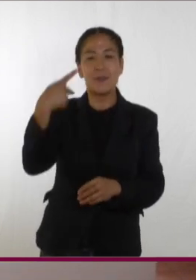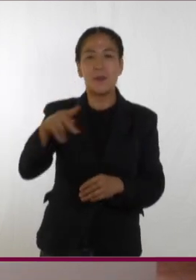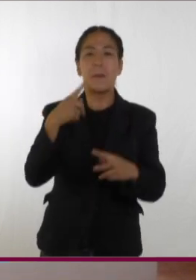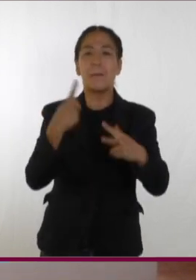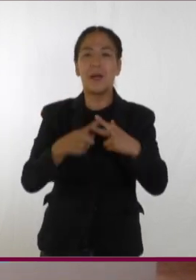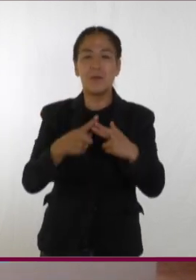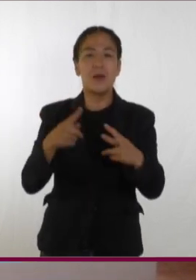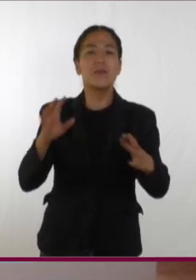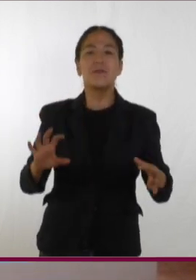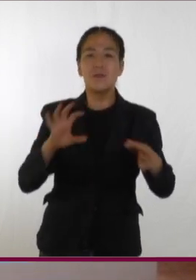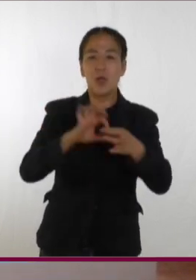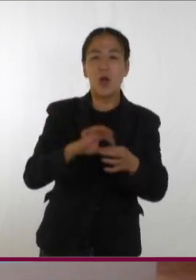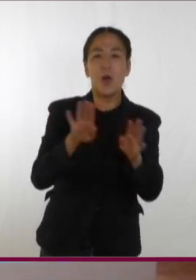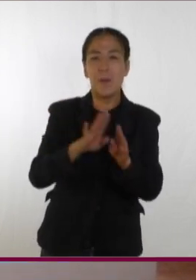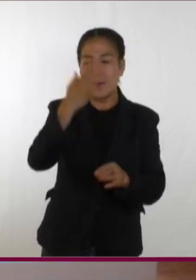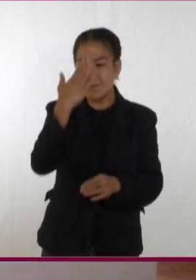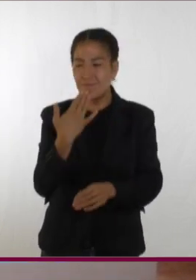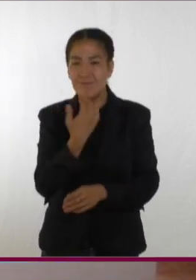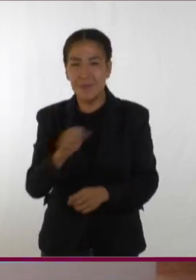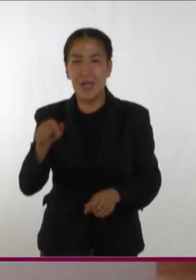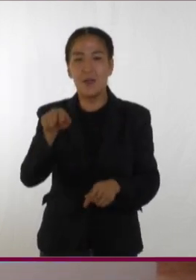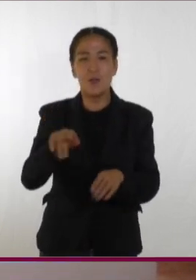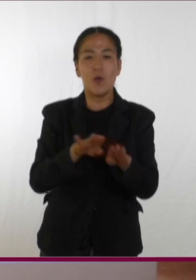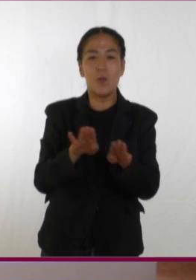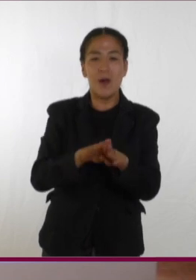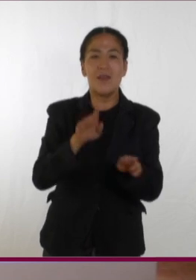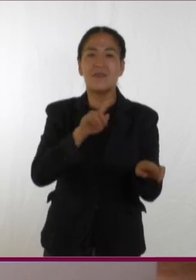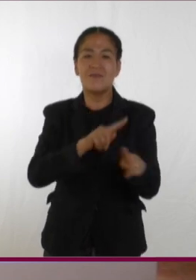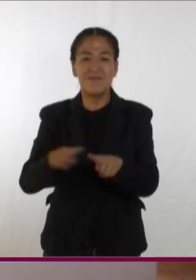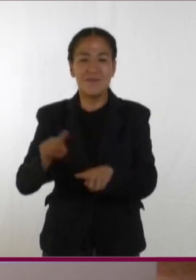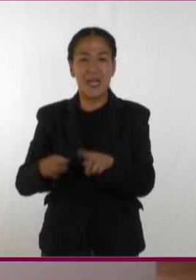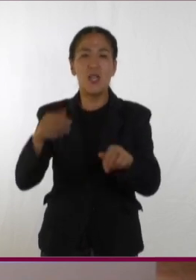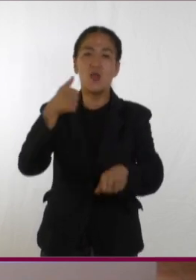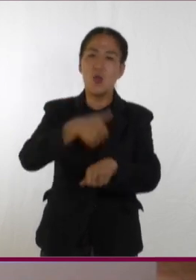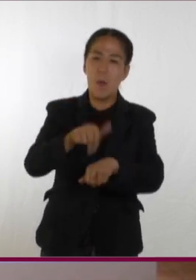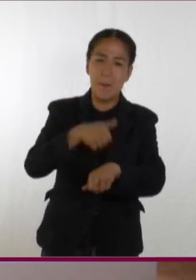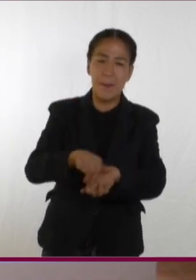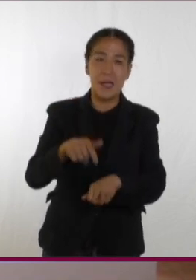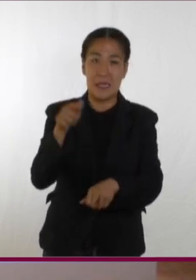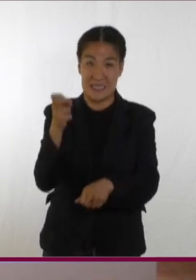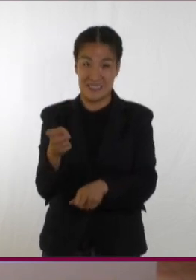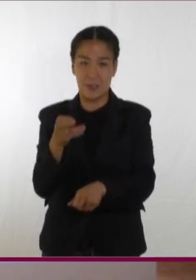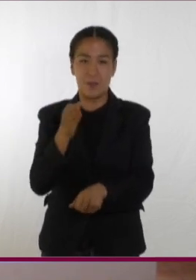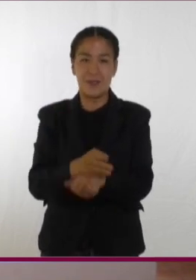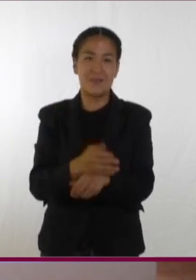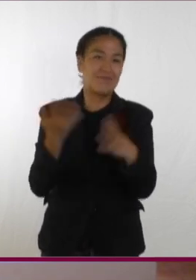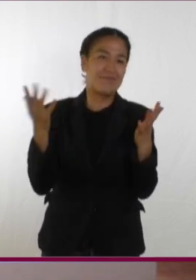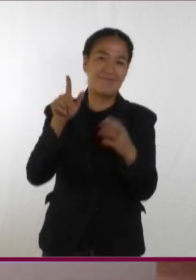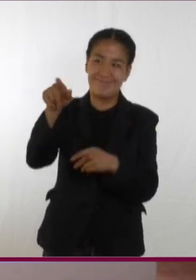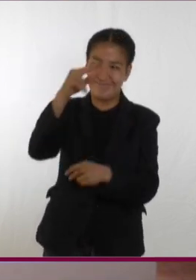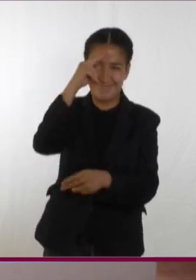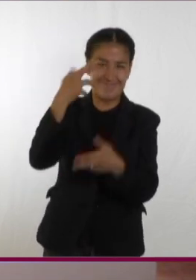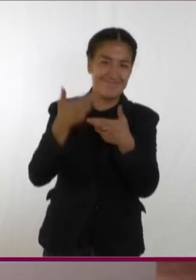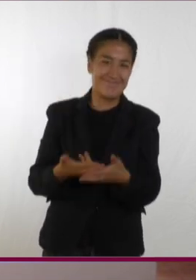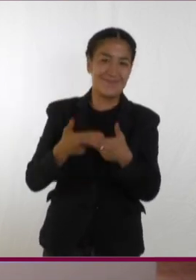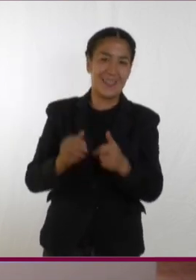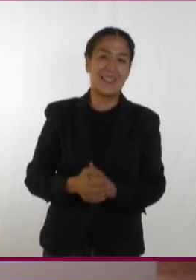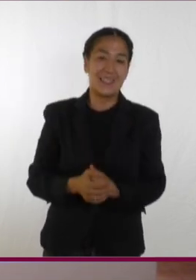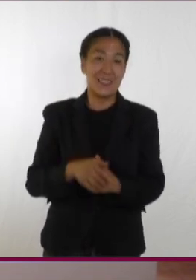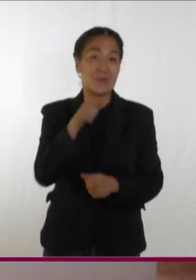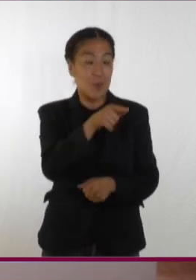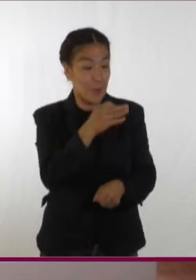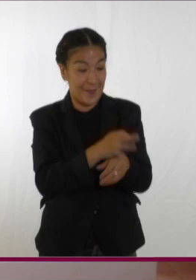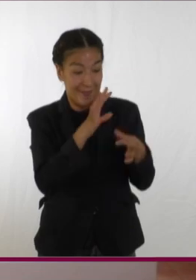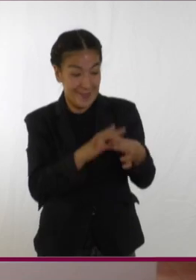el pensamiento lógico-matemático está relacionado con la habilidad de trabajar y pensar en términos de números, y para eso te pintas